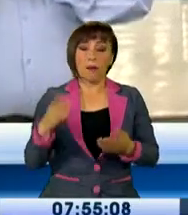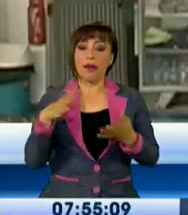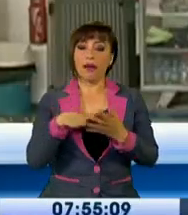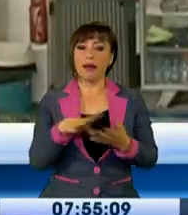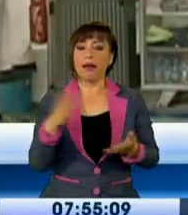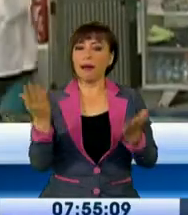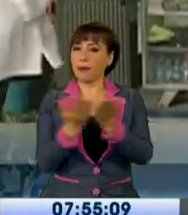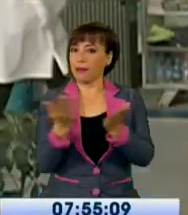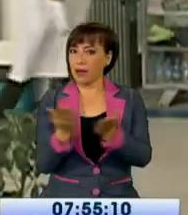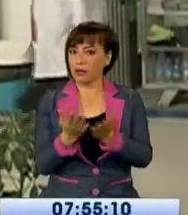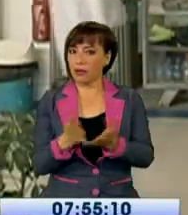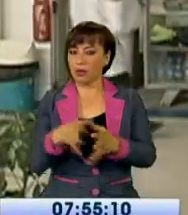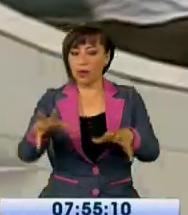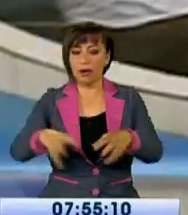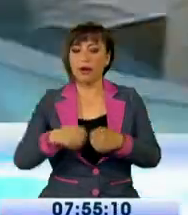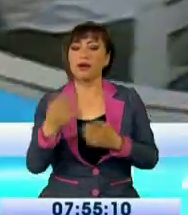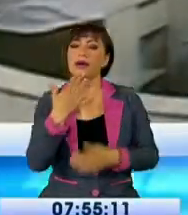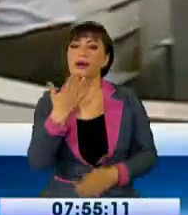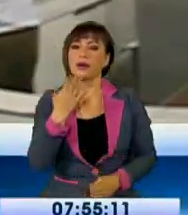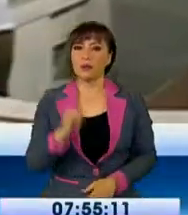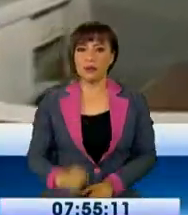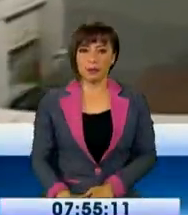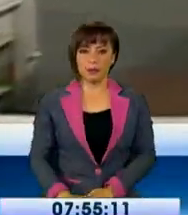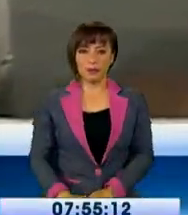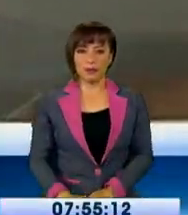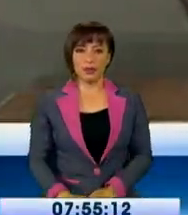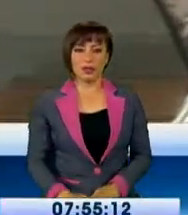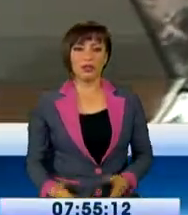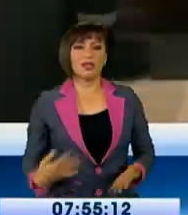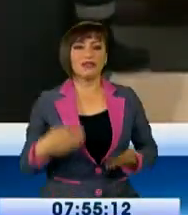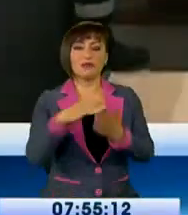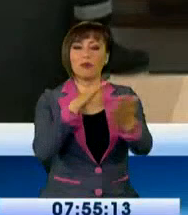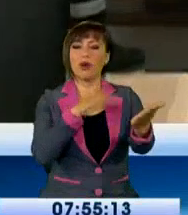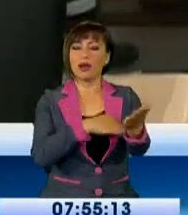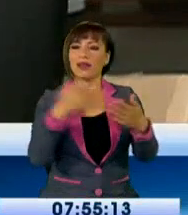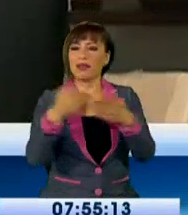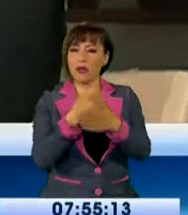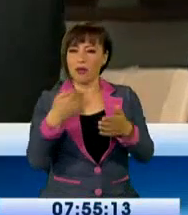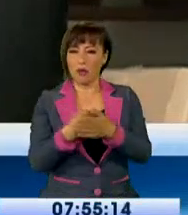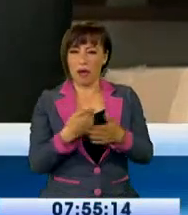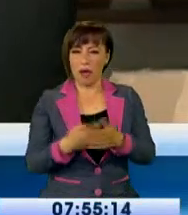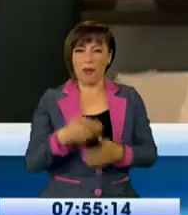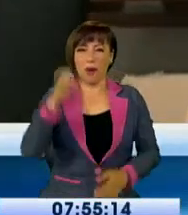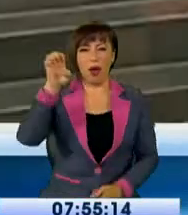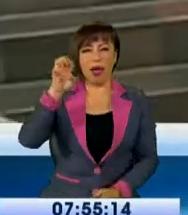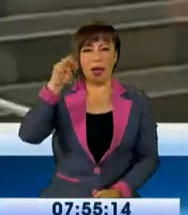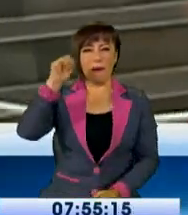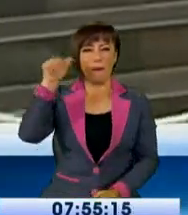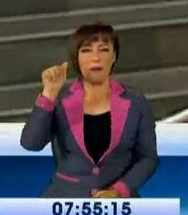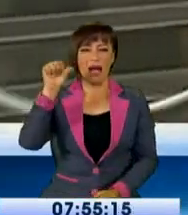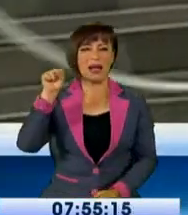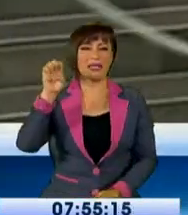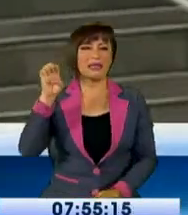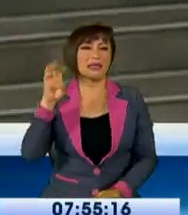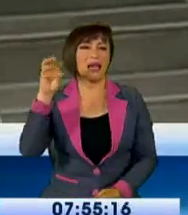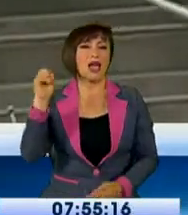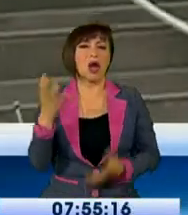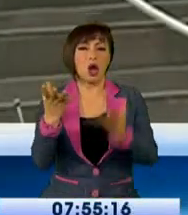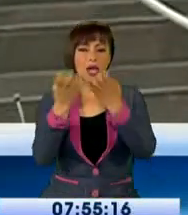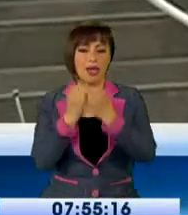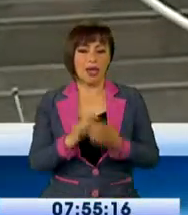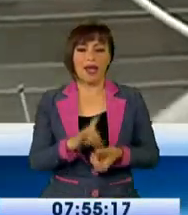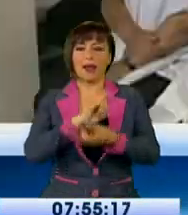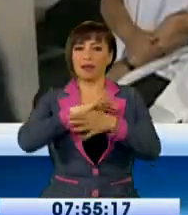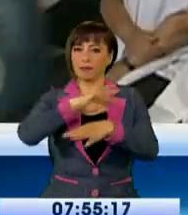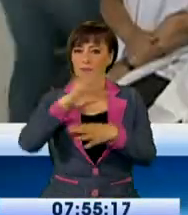sólidos. Este es el noveno mercado que se suma al programa Mercados Más Limpios, que impulsa Emaseo en coordinación con la Agencia de Coordinación Distrital